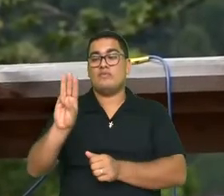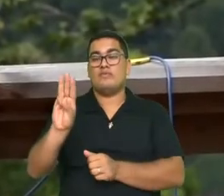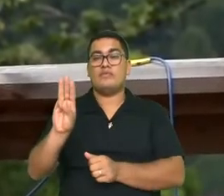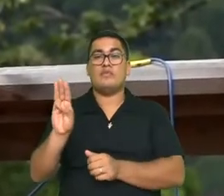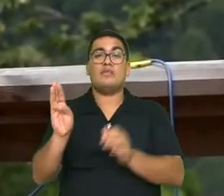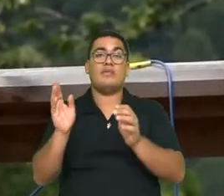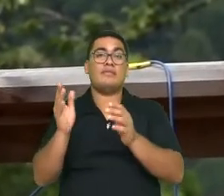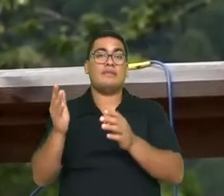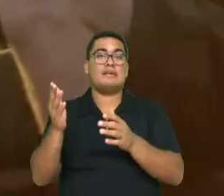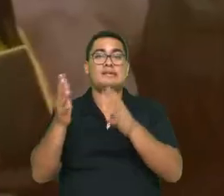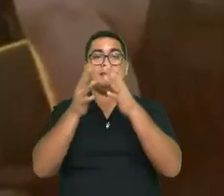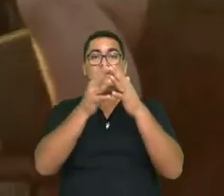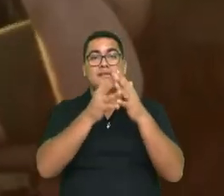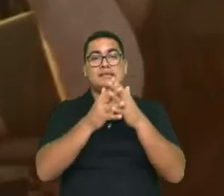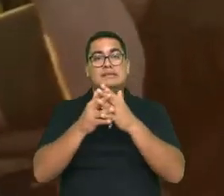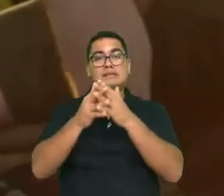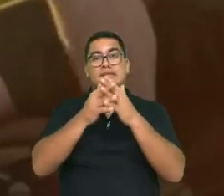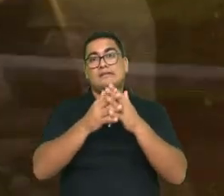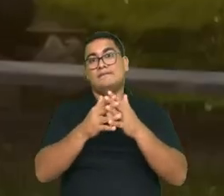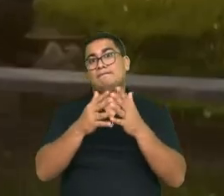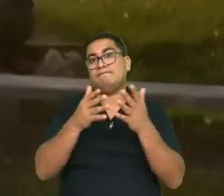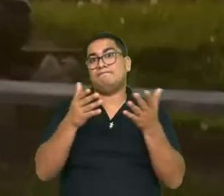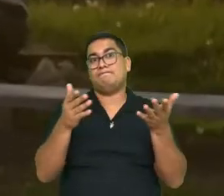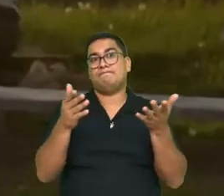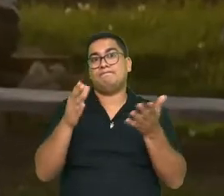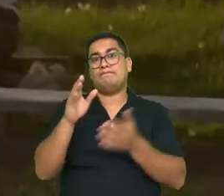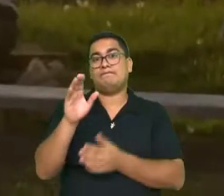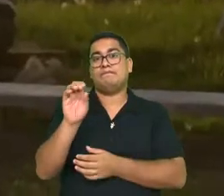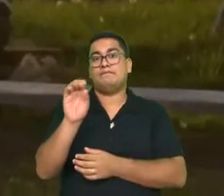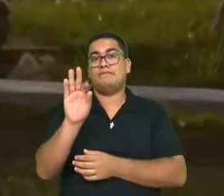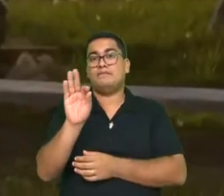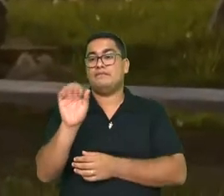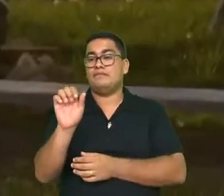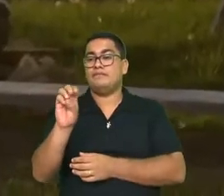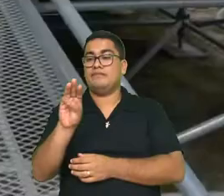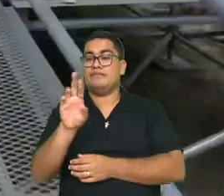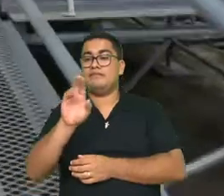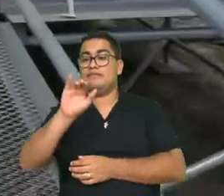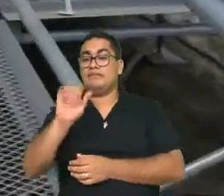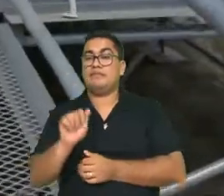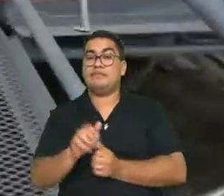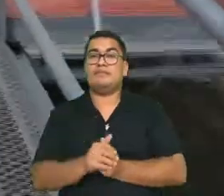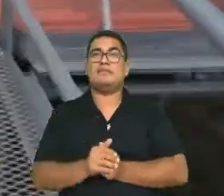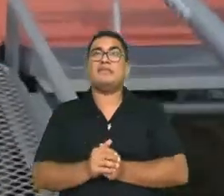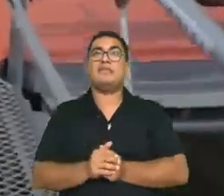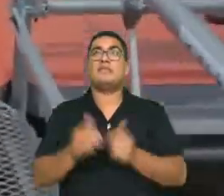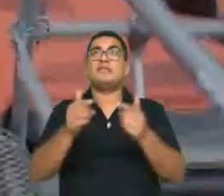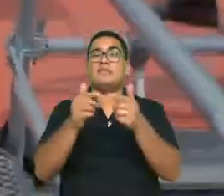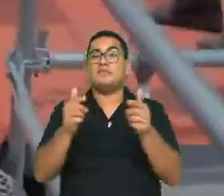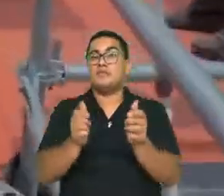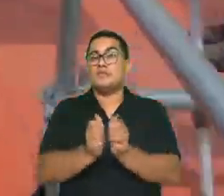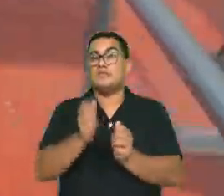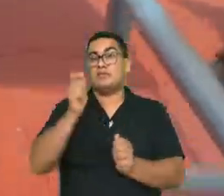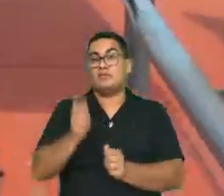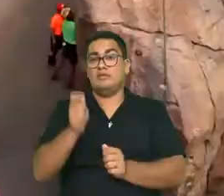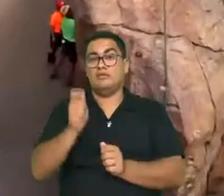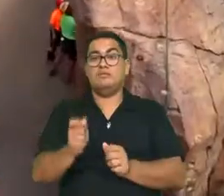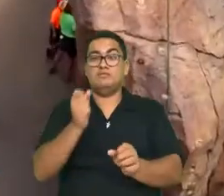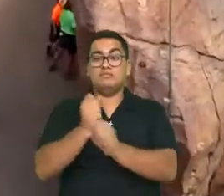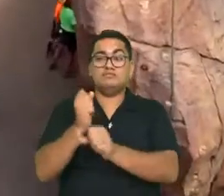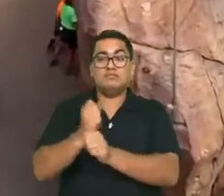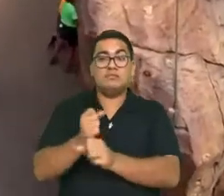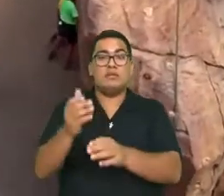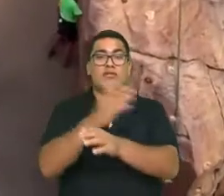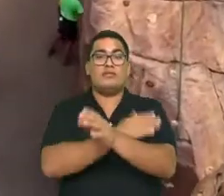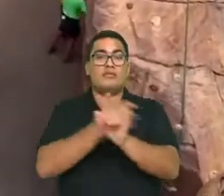America con sede en Irving, Texas, Estados Unidos. Una coalición de abogados que trabaja con los casos de abuso